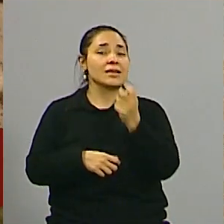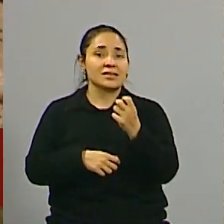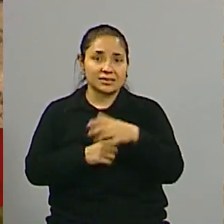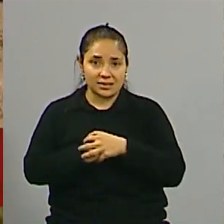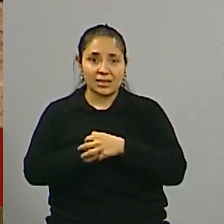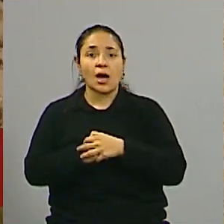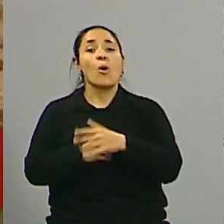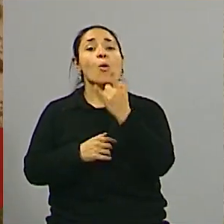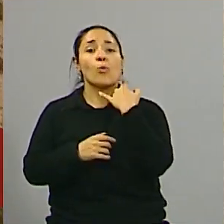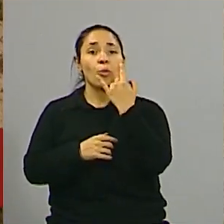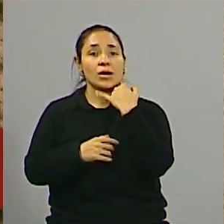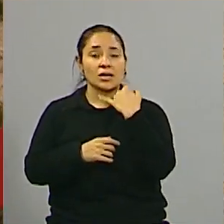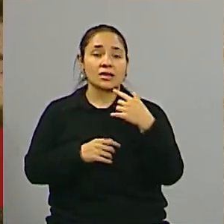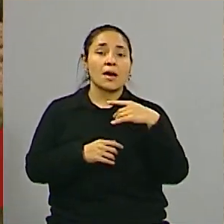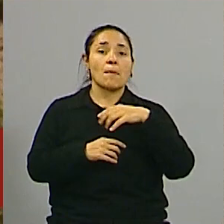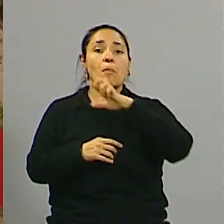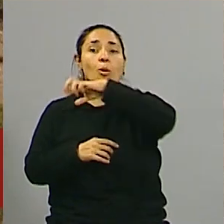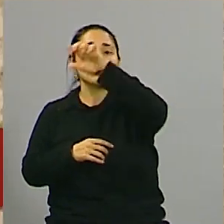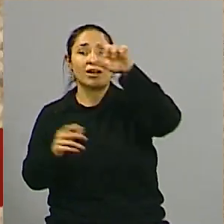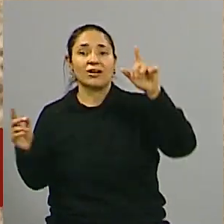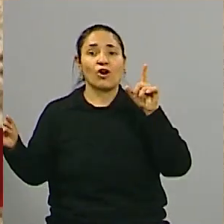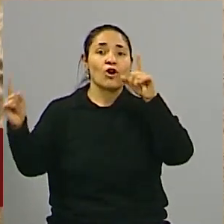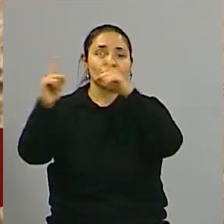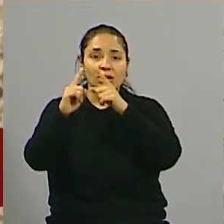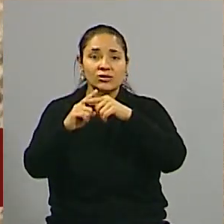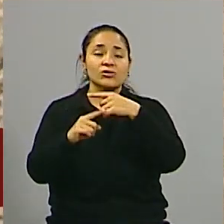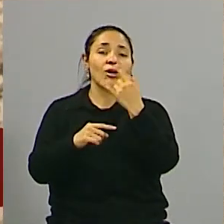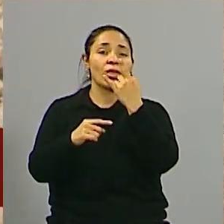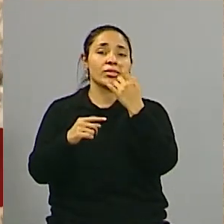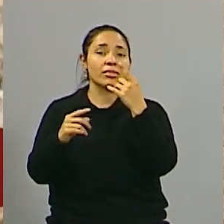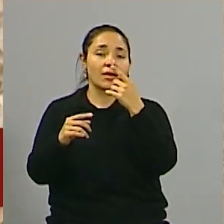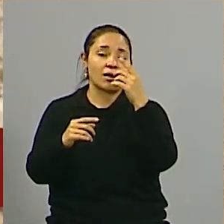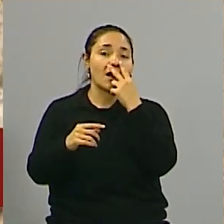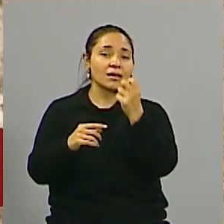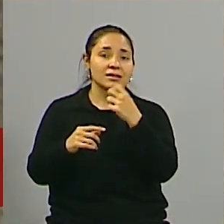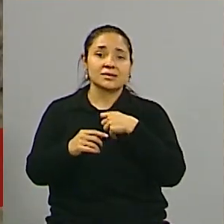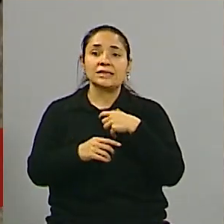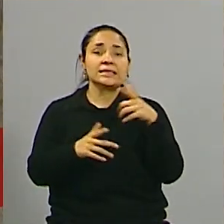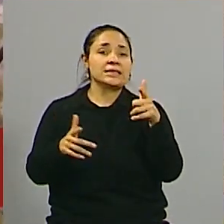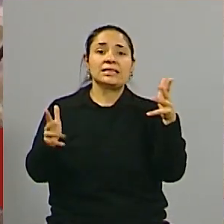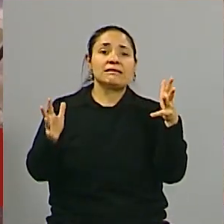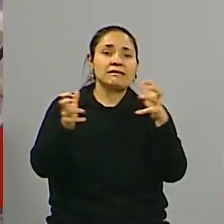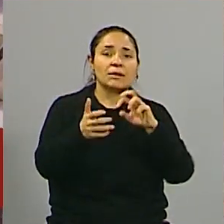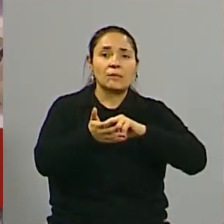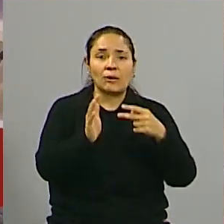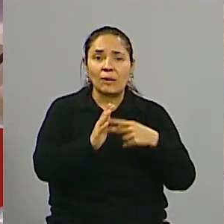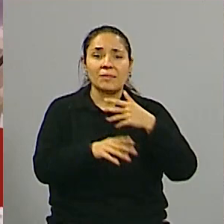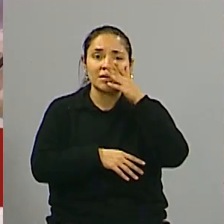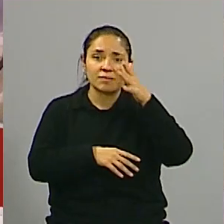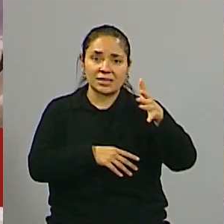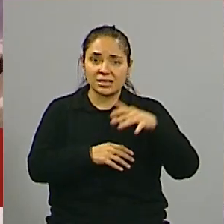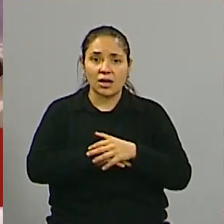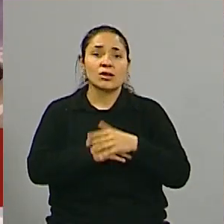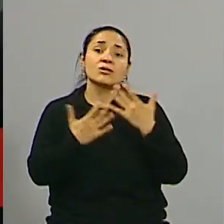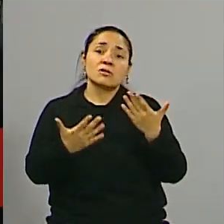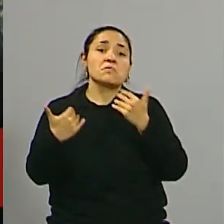llega desde Potrerillos y bueno, la verdad es que hay un déficit muy importante. Vendría muy bien para el turismo, para